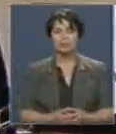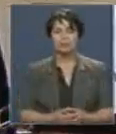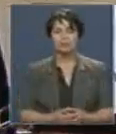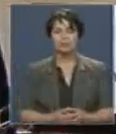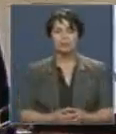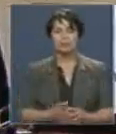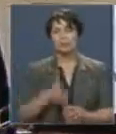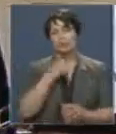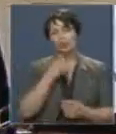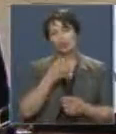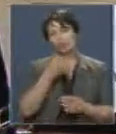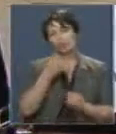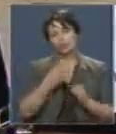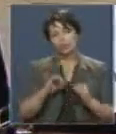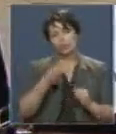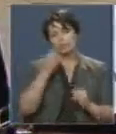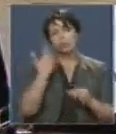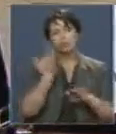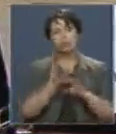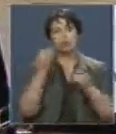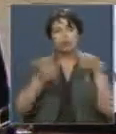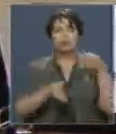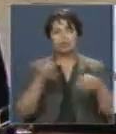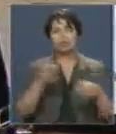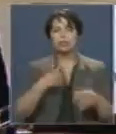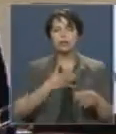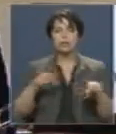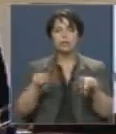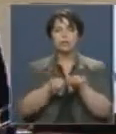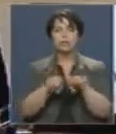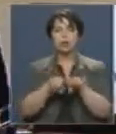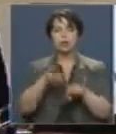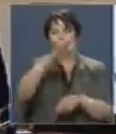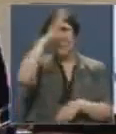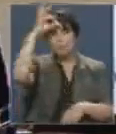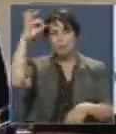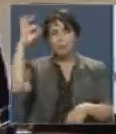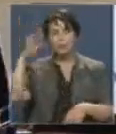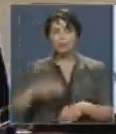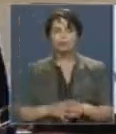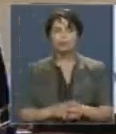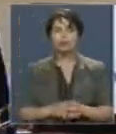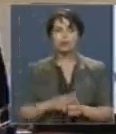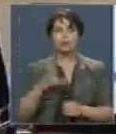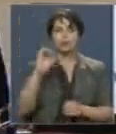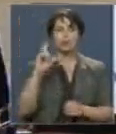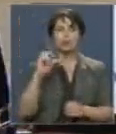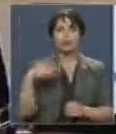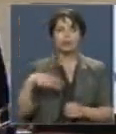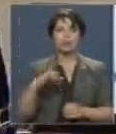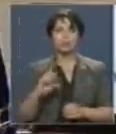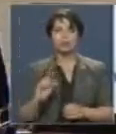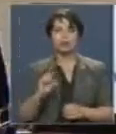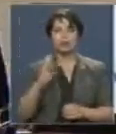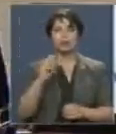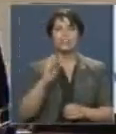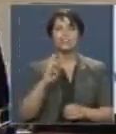Quiero terminar pidiendo justicia para mi hermano mapuche, Camilo